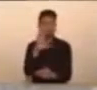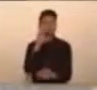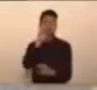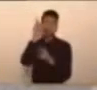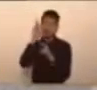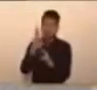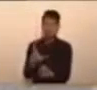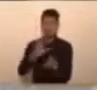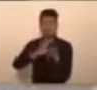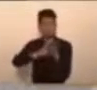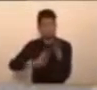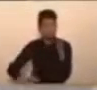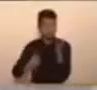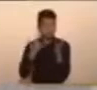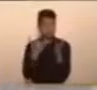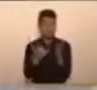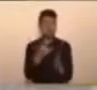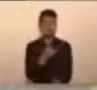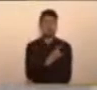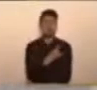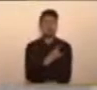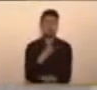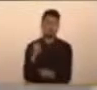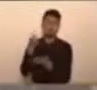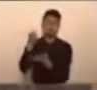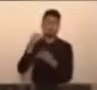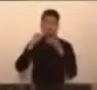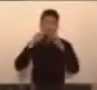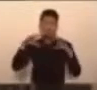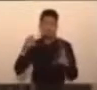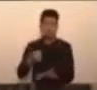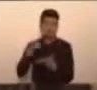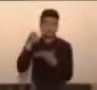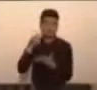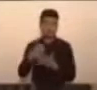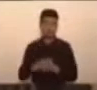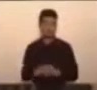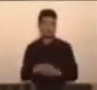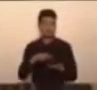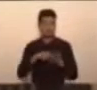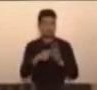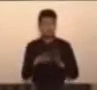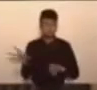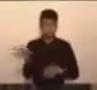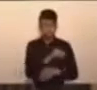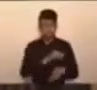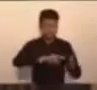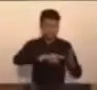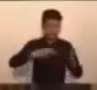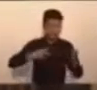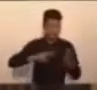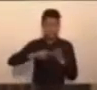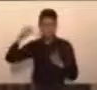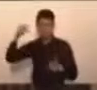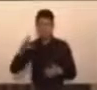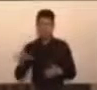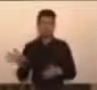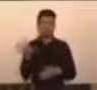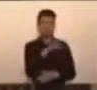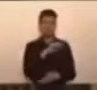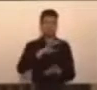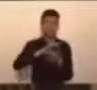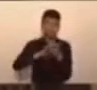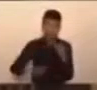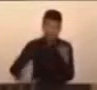ese descuento a las universidades públicas. Es decir, todas las técnicas, las tecnológicas tienen que